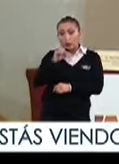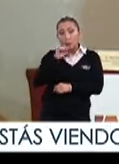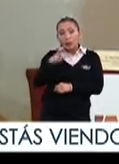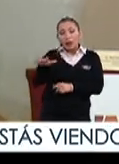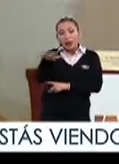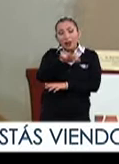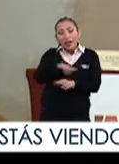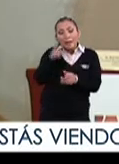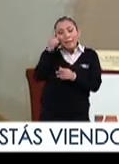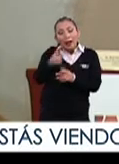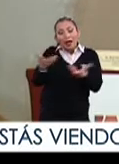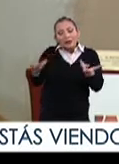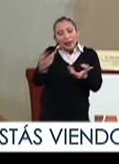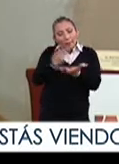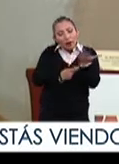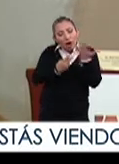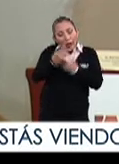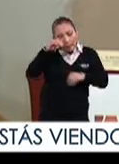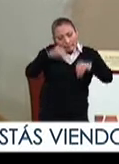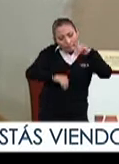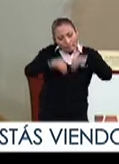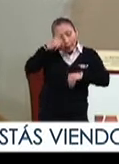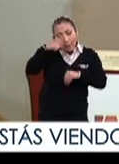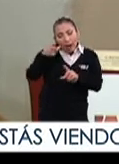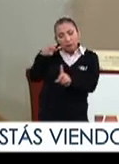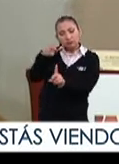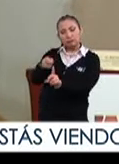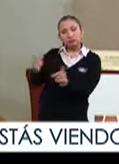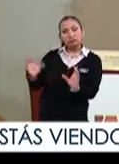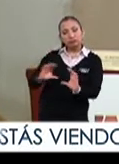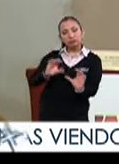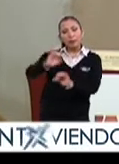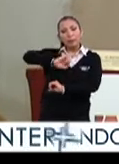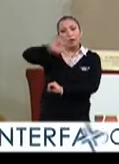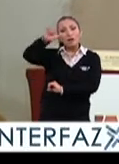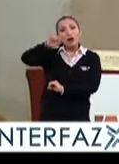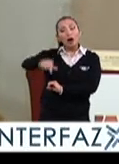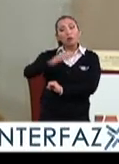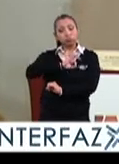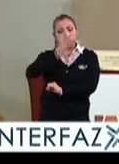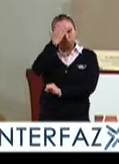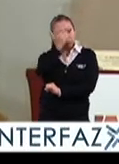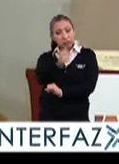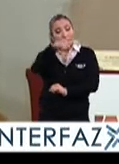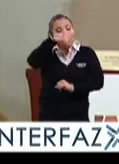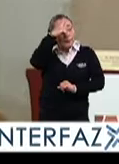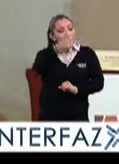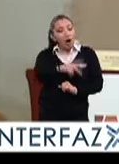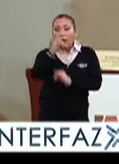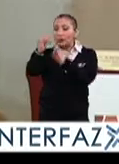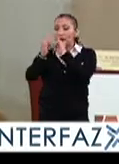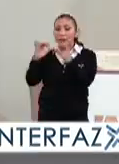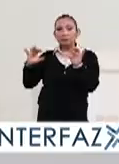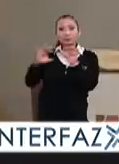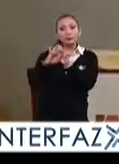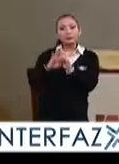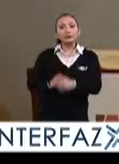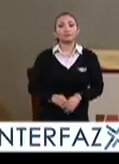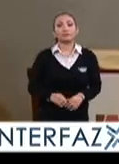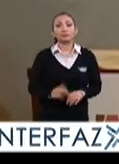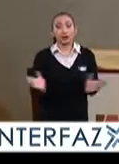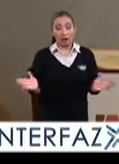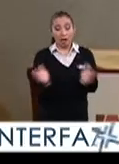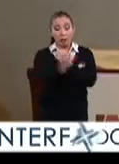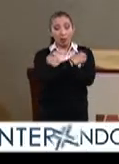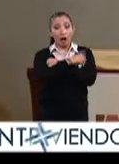el espacio para construir programas académicos encaminados a formar profesionales con capacidades nacionales e internacionales. Promover